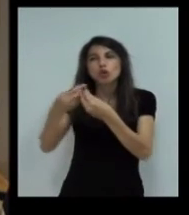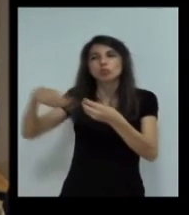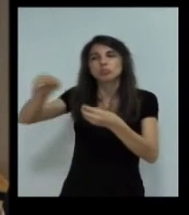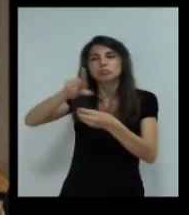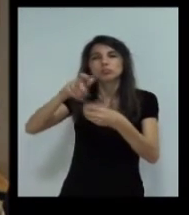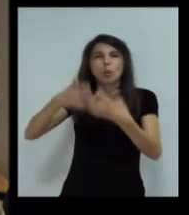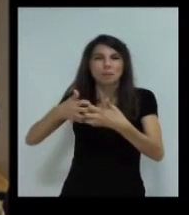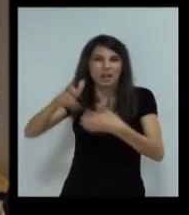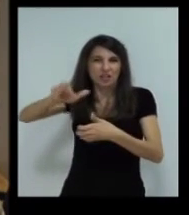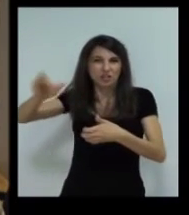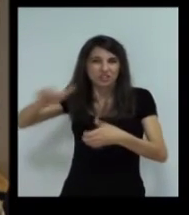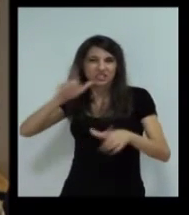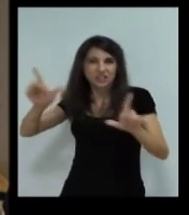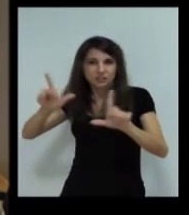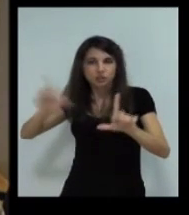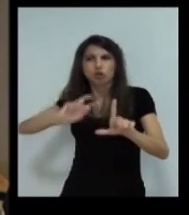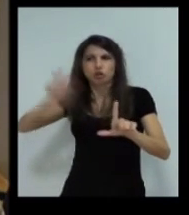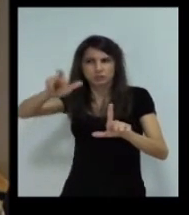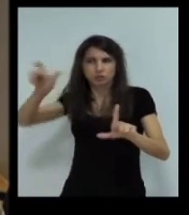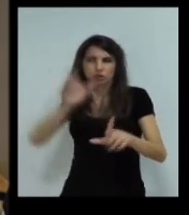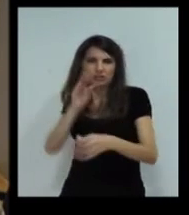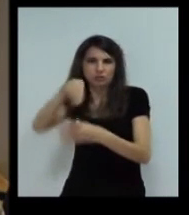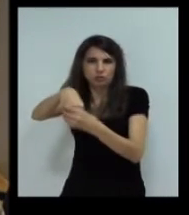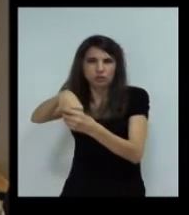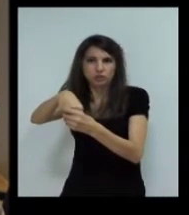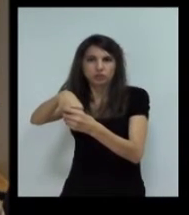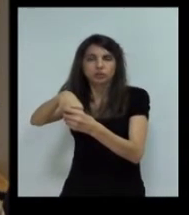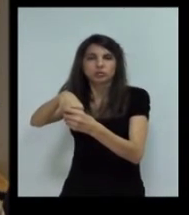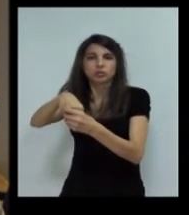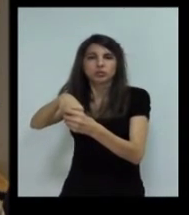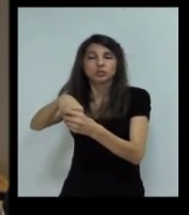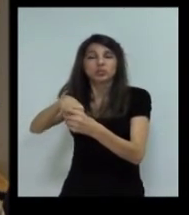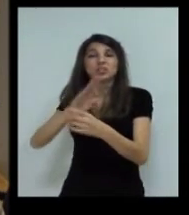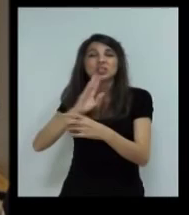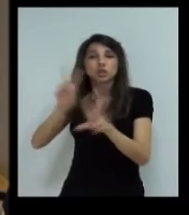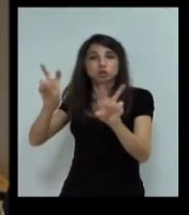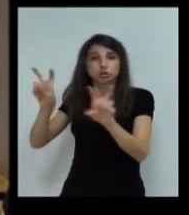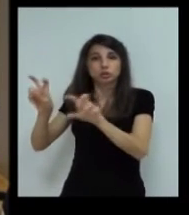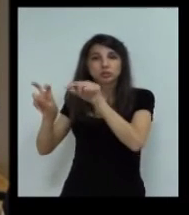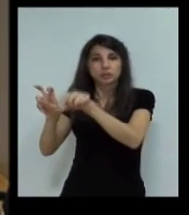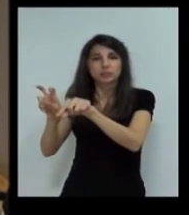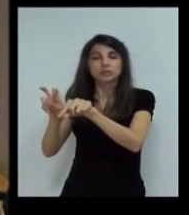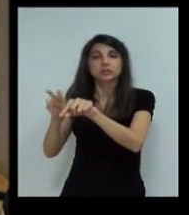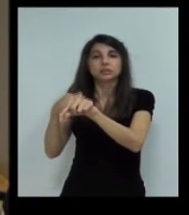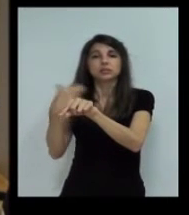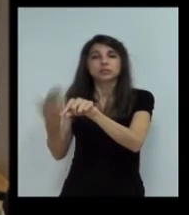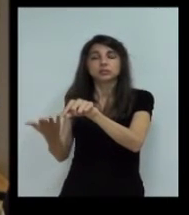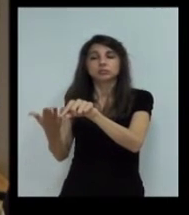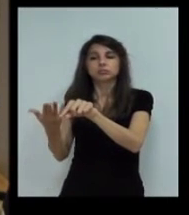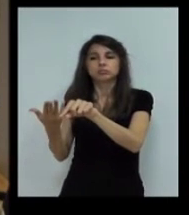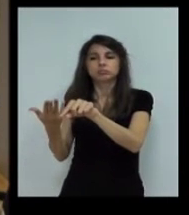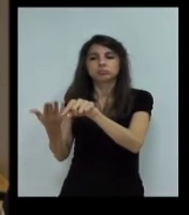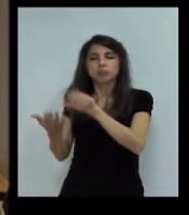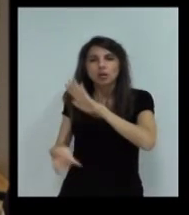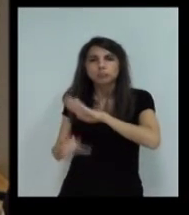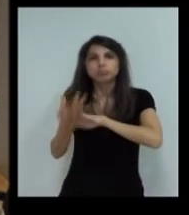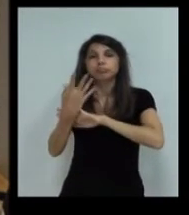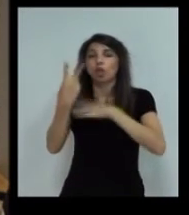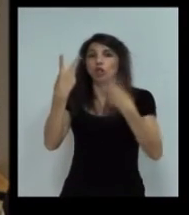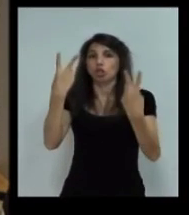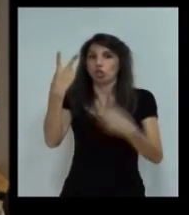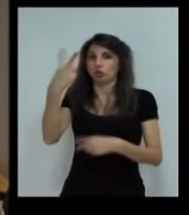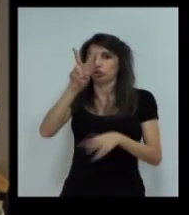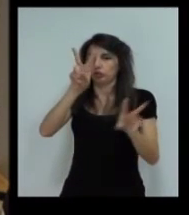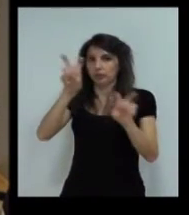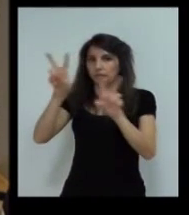y algunas otras personas que estamos implicados en estos temas. Y aparecieron dos asuntos que de